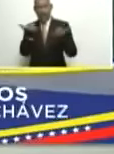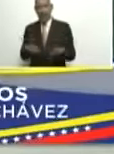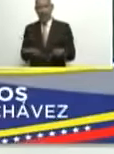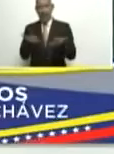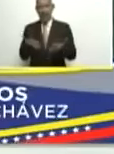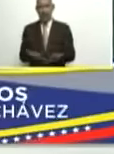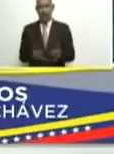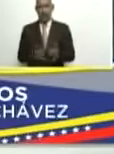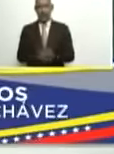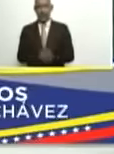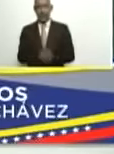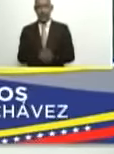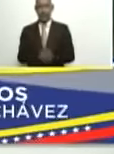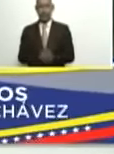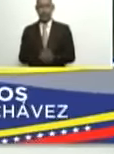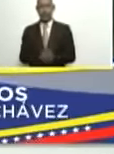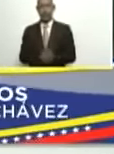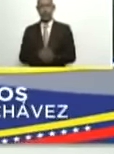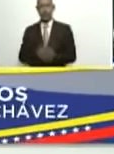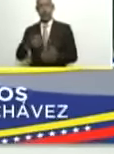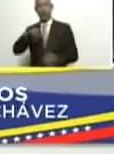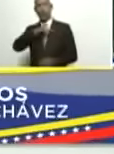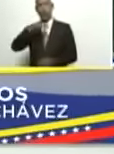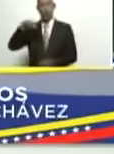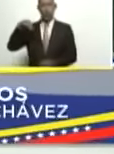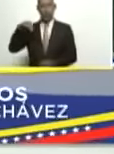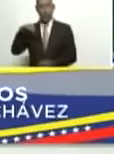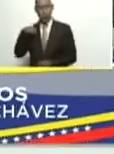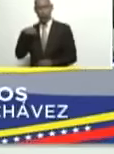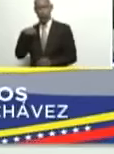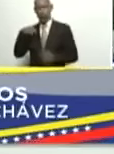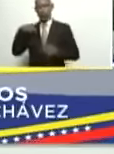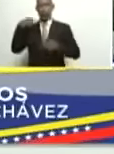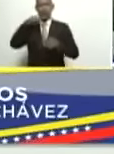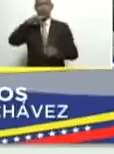heroicos donde hemos enfrentado de todo.